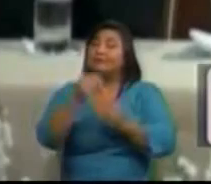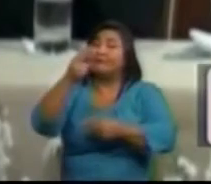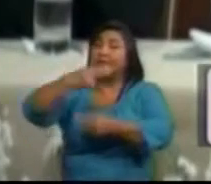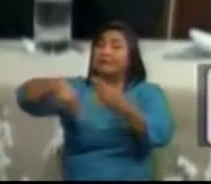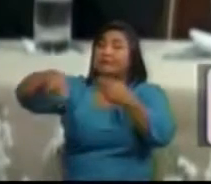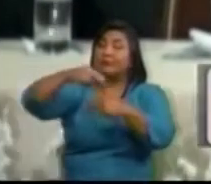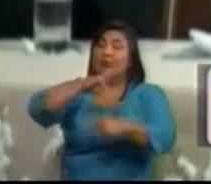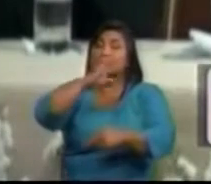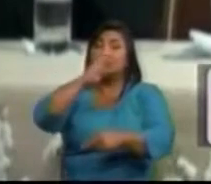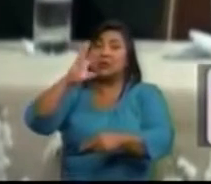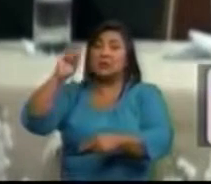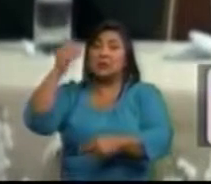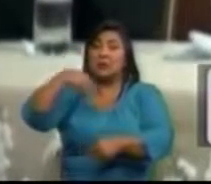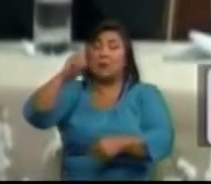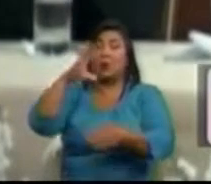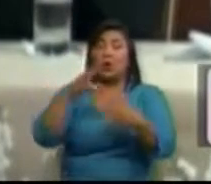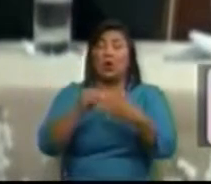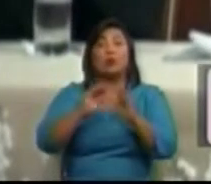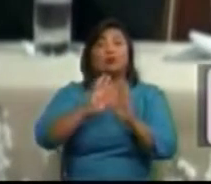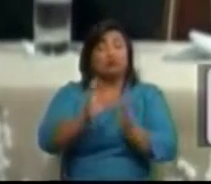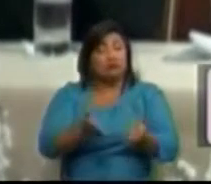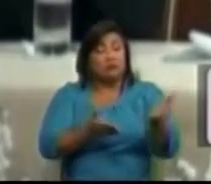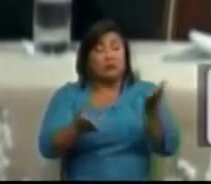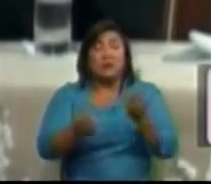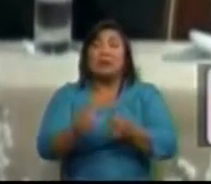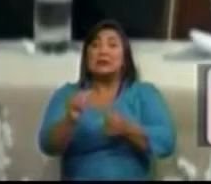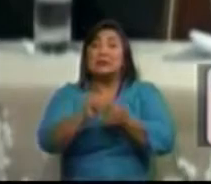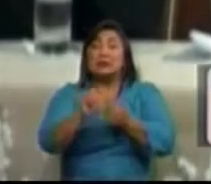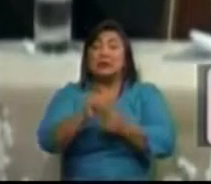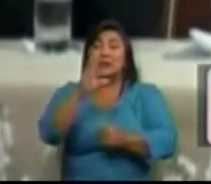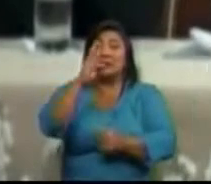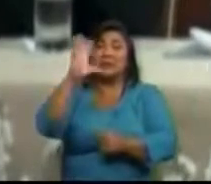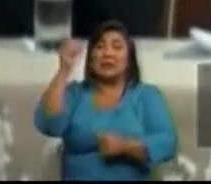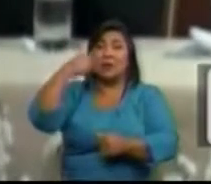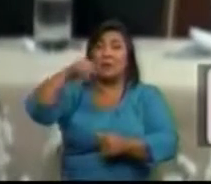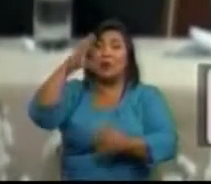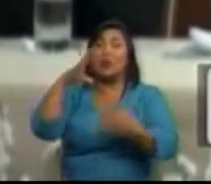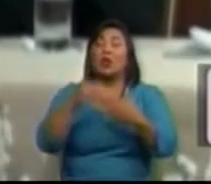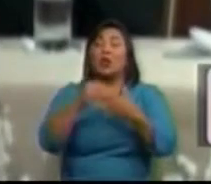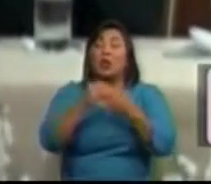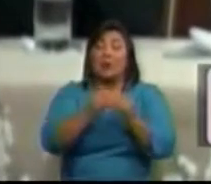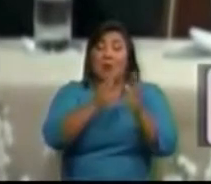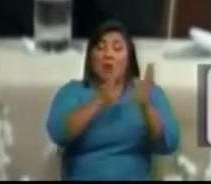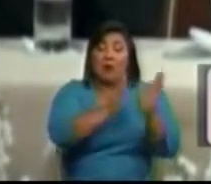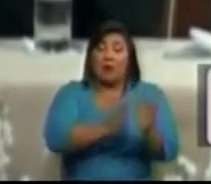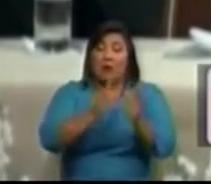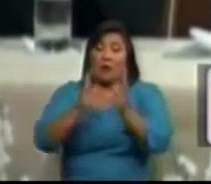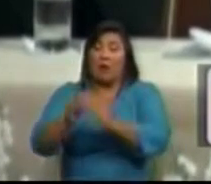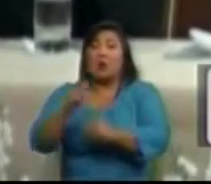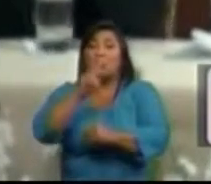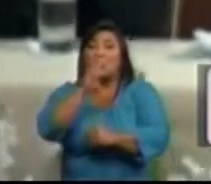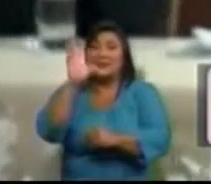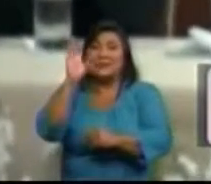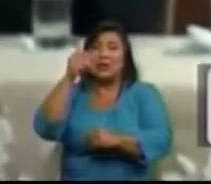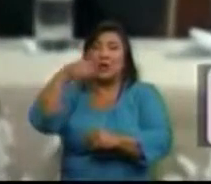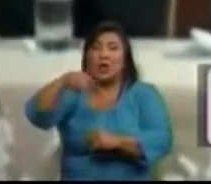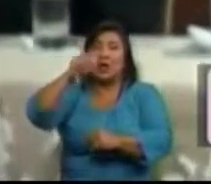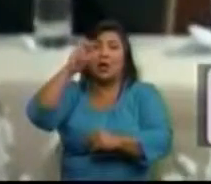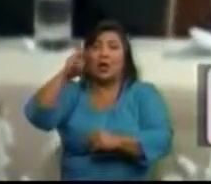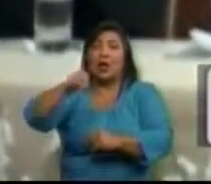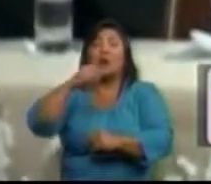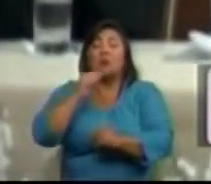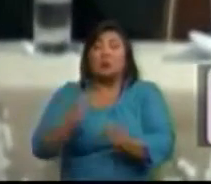dólares. Hemos destinado ya cerca de 60 millones de dólares para tres tramos que superan los 200 kilómetros y que